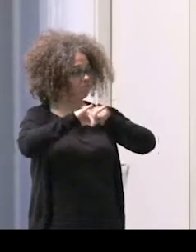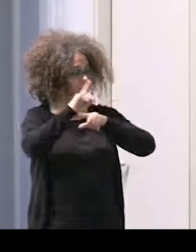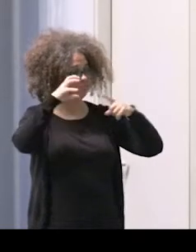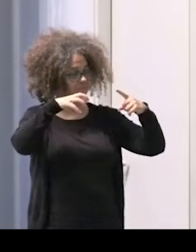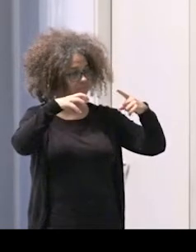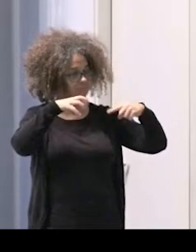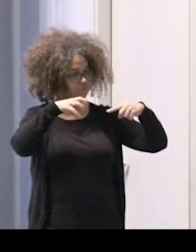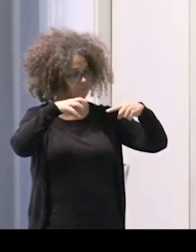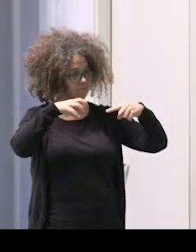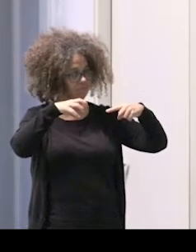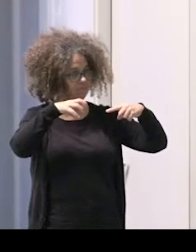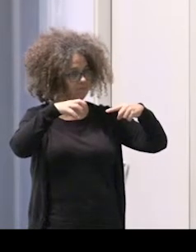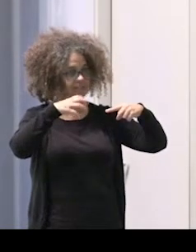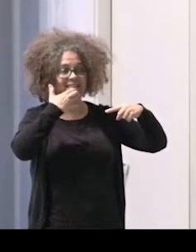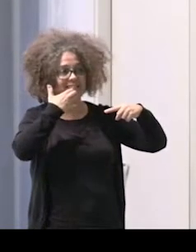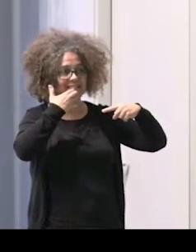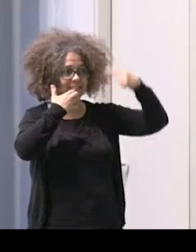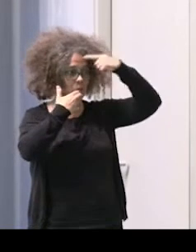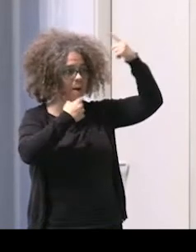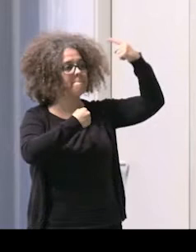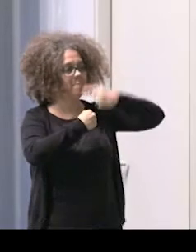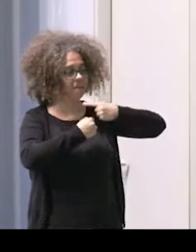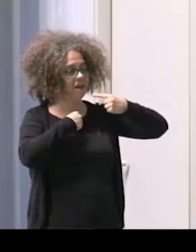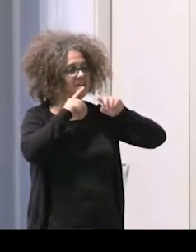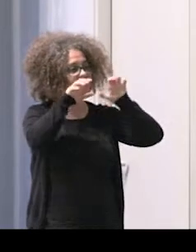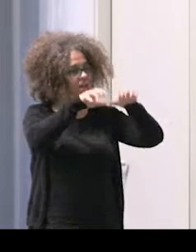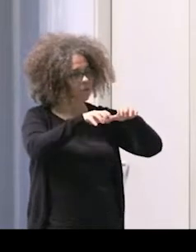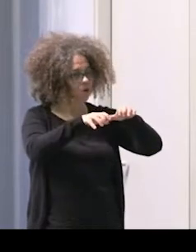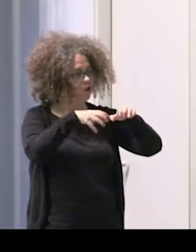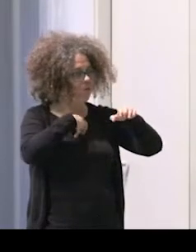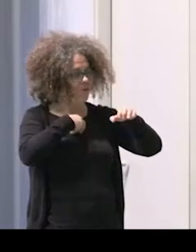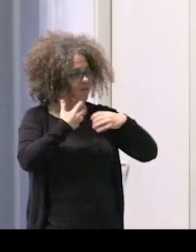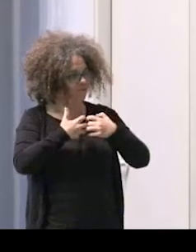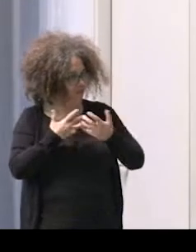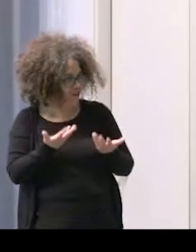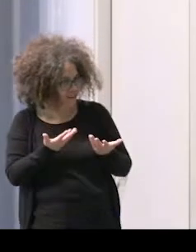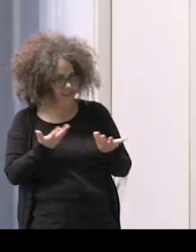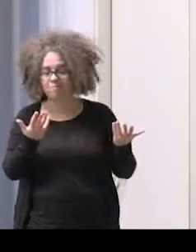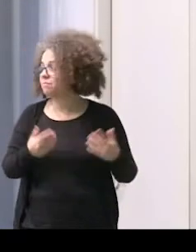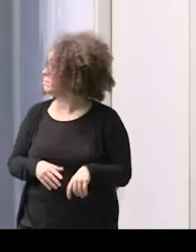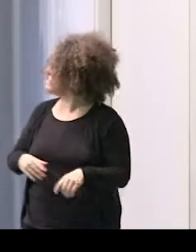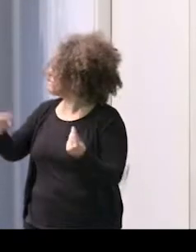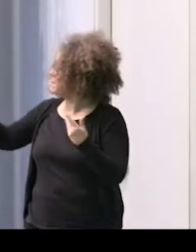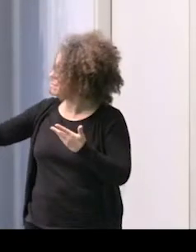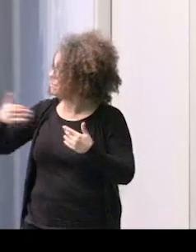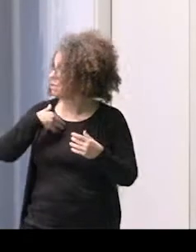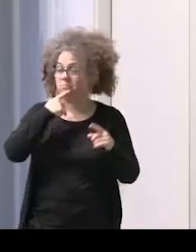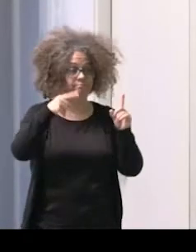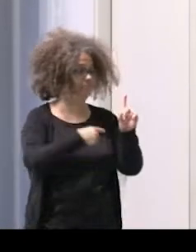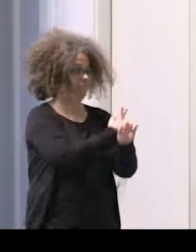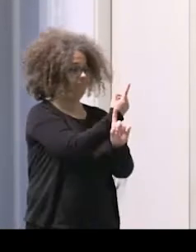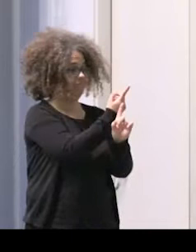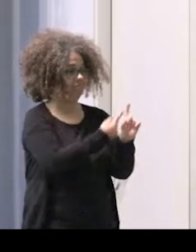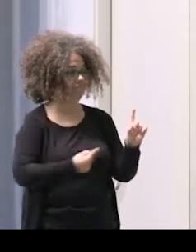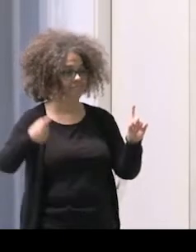ciliadas. Bueno, pues la trayectoria que marco aquí en rojo ilustra cómo desde un oído hay señales que se